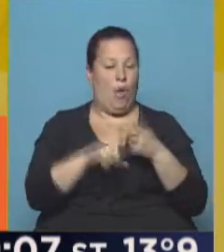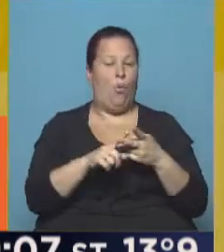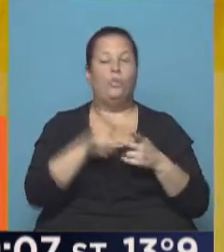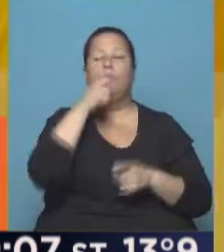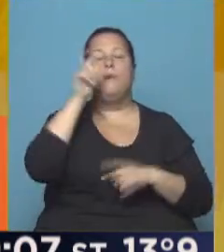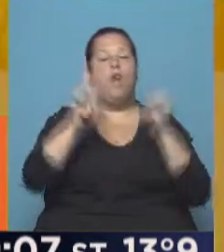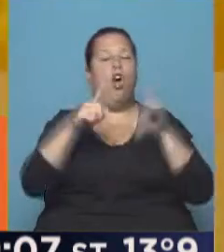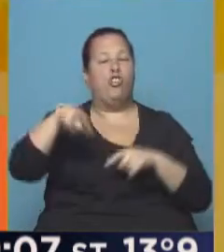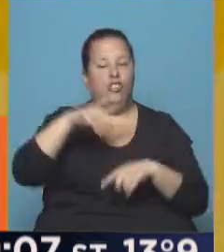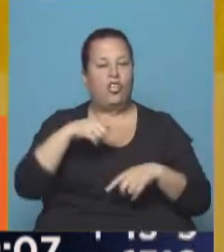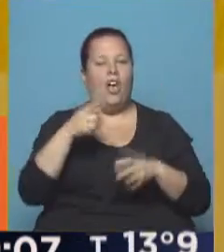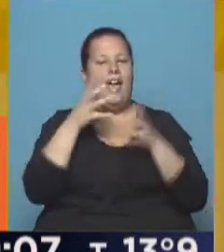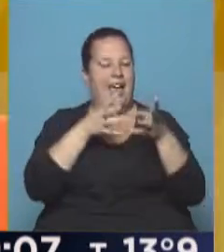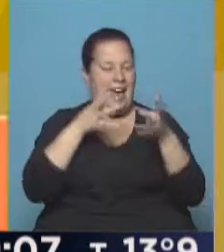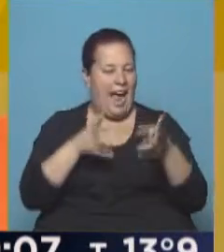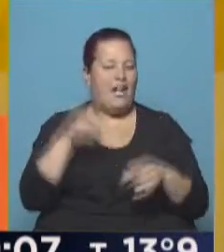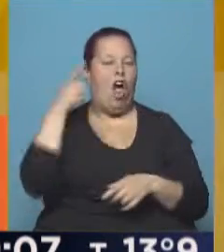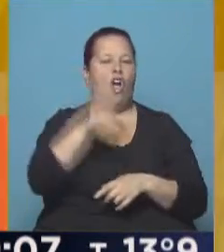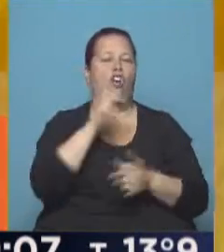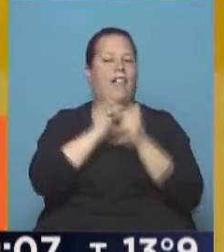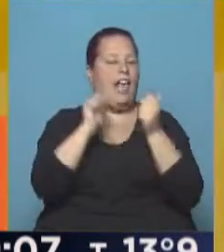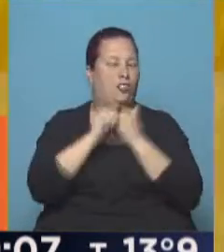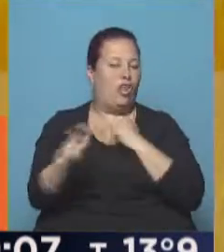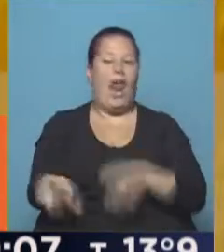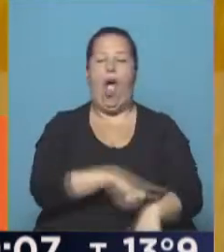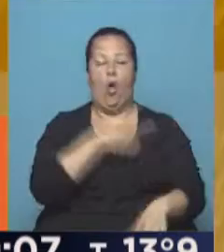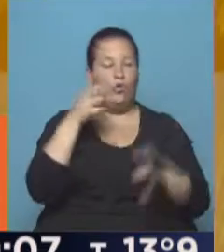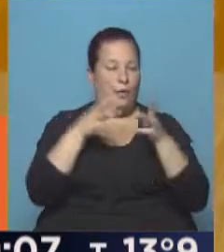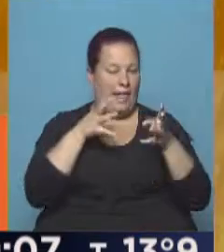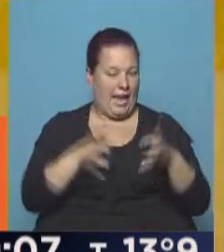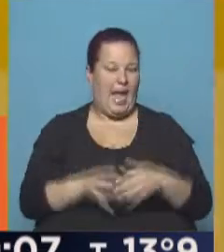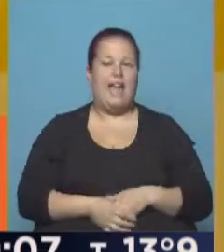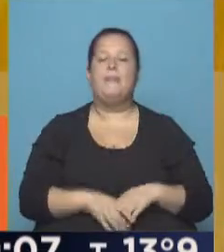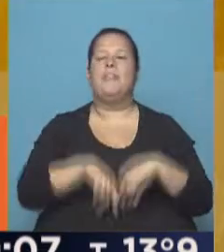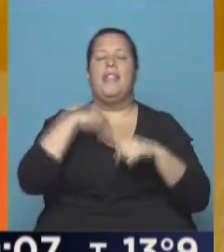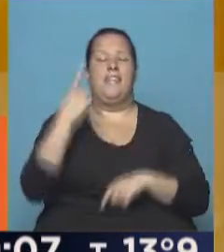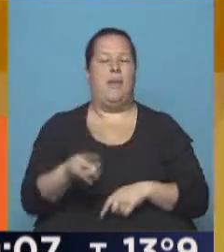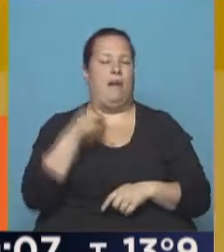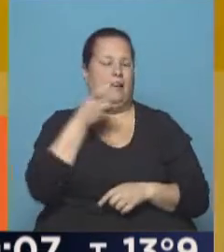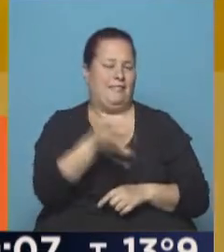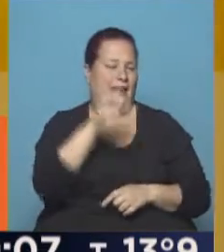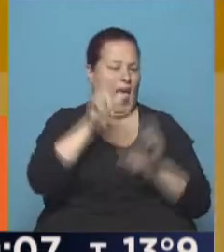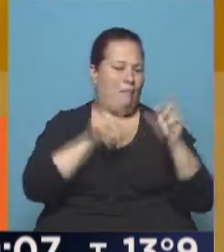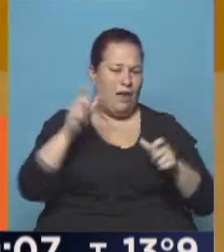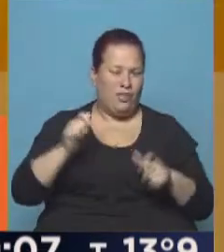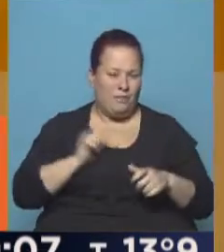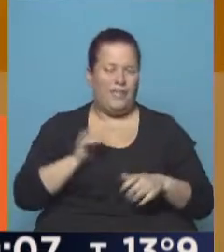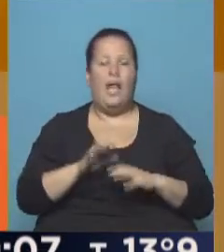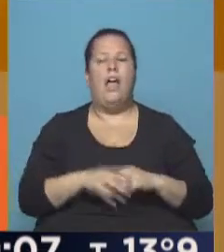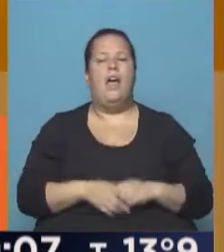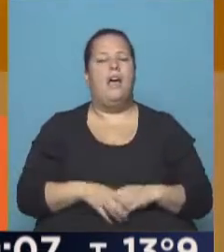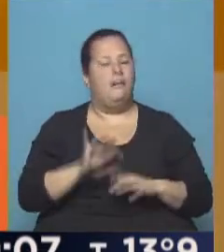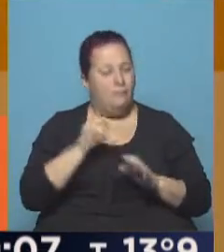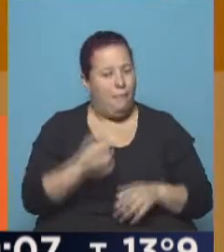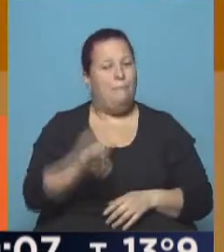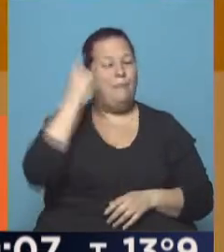aquellos crímenes de guerra, es decir, contra la historia y la costumbre de la guerra. Después, delito de lesa humanidad. Es decir, es la primera vez. Exactamente.